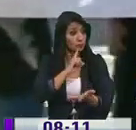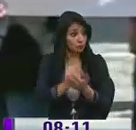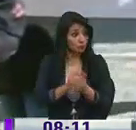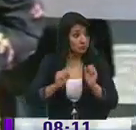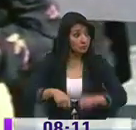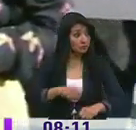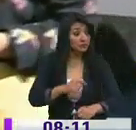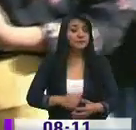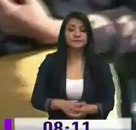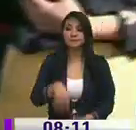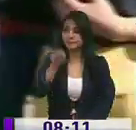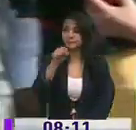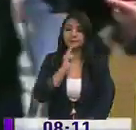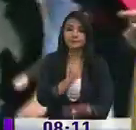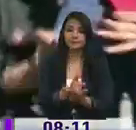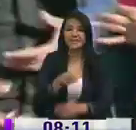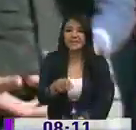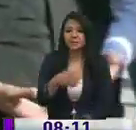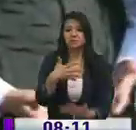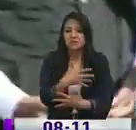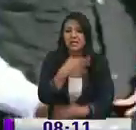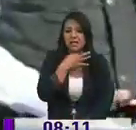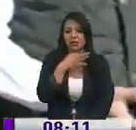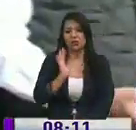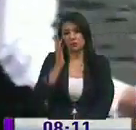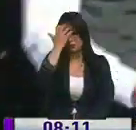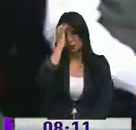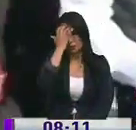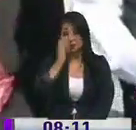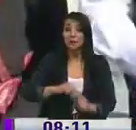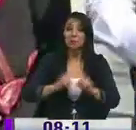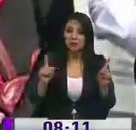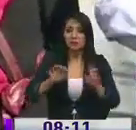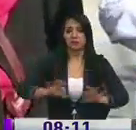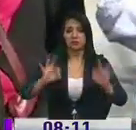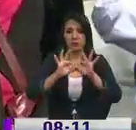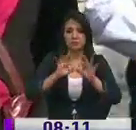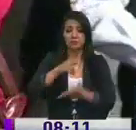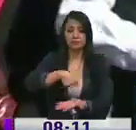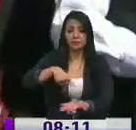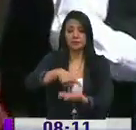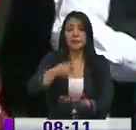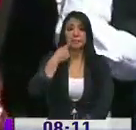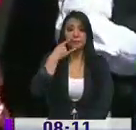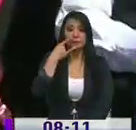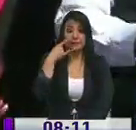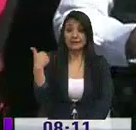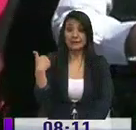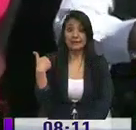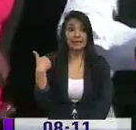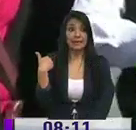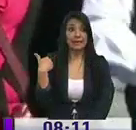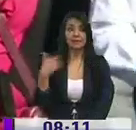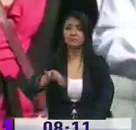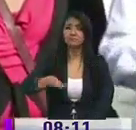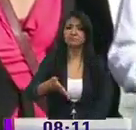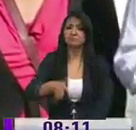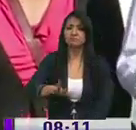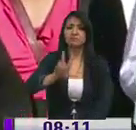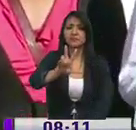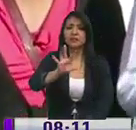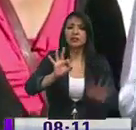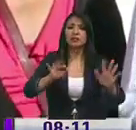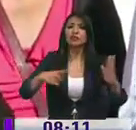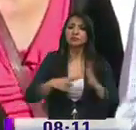lugar. Efectivamente. Sin embargo, hay que considerar un detalle bien importante. La parroquia de Pomaski cuenta con aproximadamente